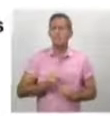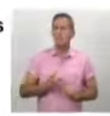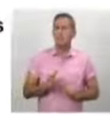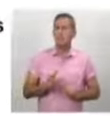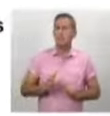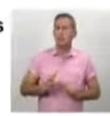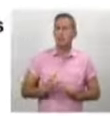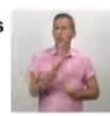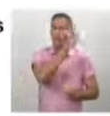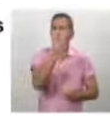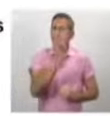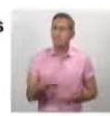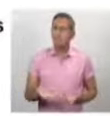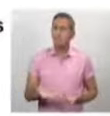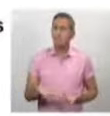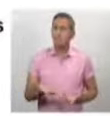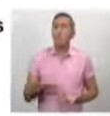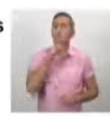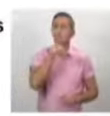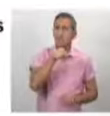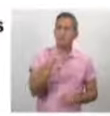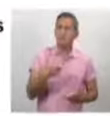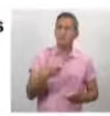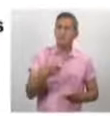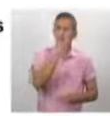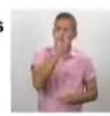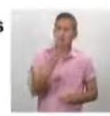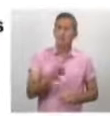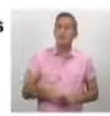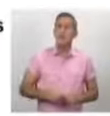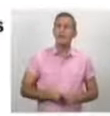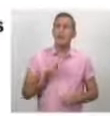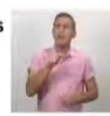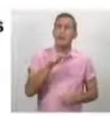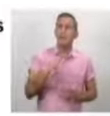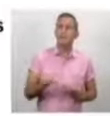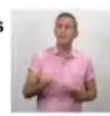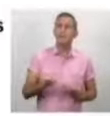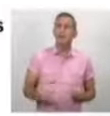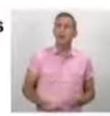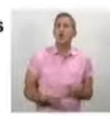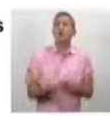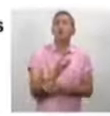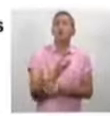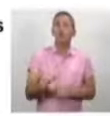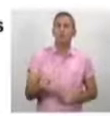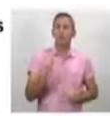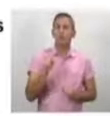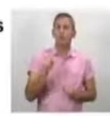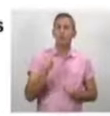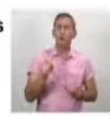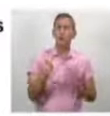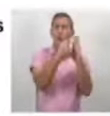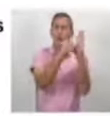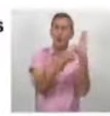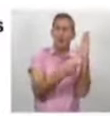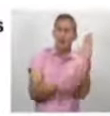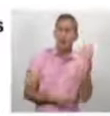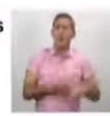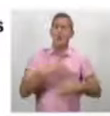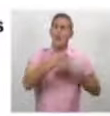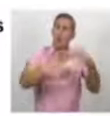que la célula es donde, en la célula es donde se producen esos principales procesos